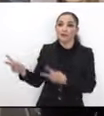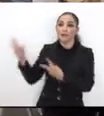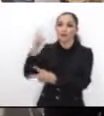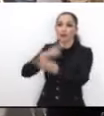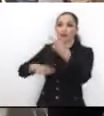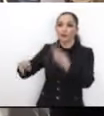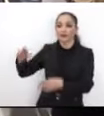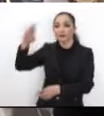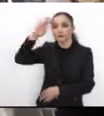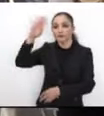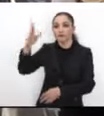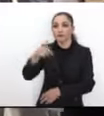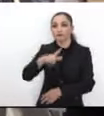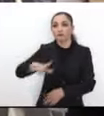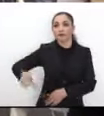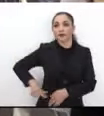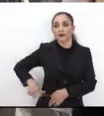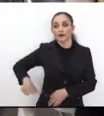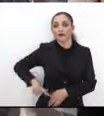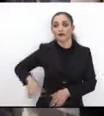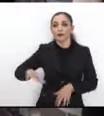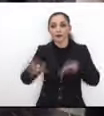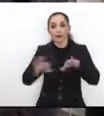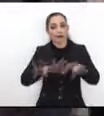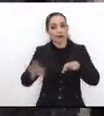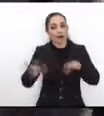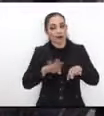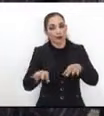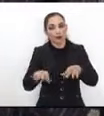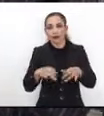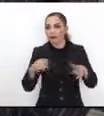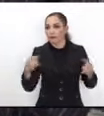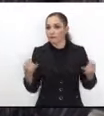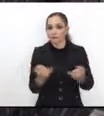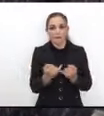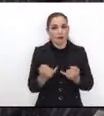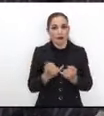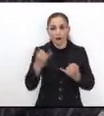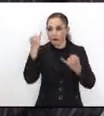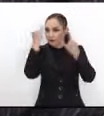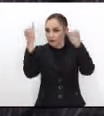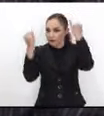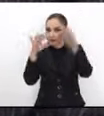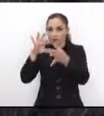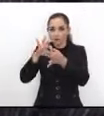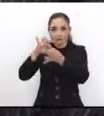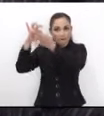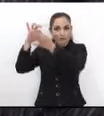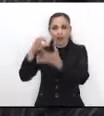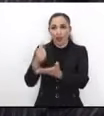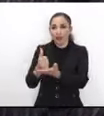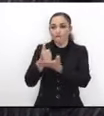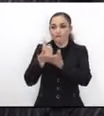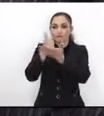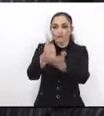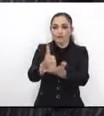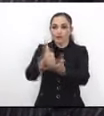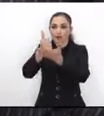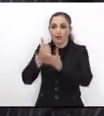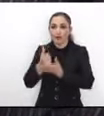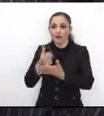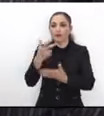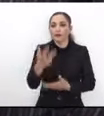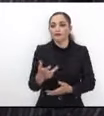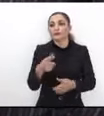gobernador, trabajar en este orden de ideas, de colaborar, coayuvar y participar en la medida de las posibilidades reales de las